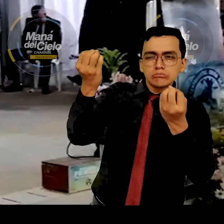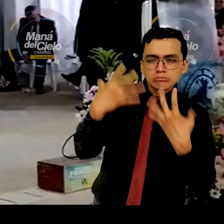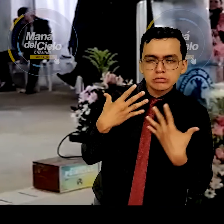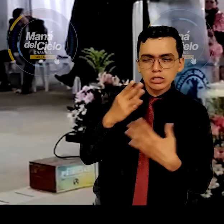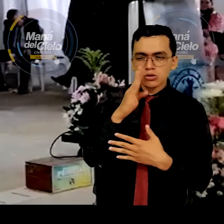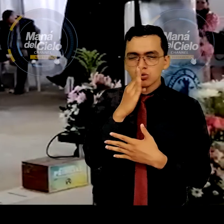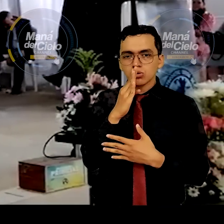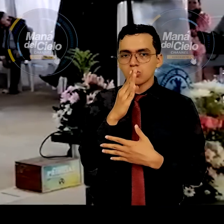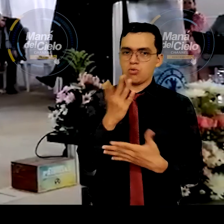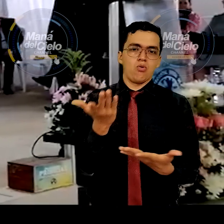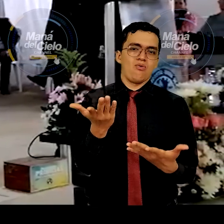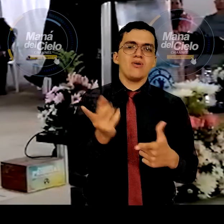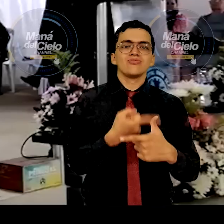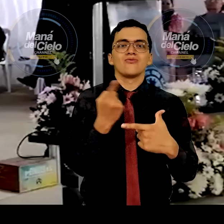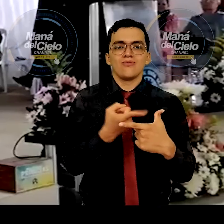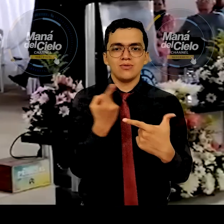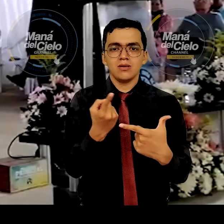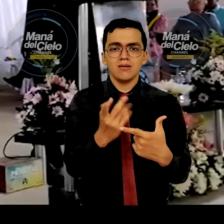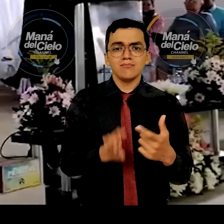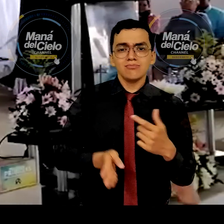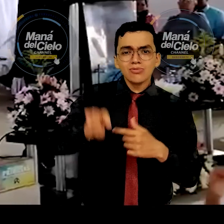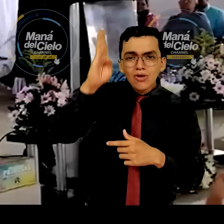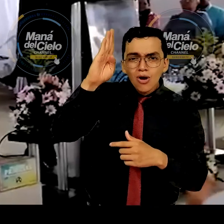hora de la verdad, para mí eso es raro.